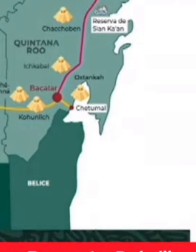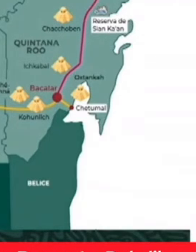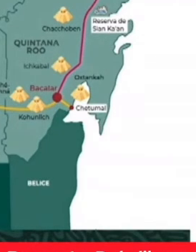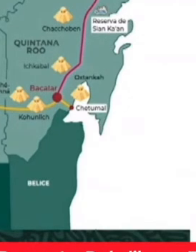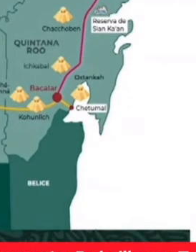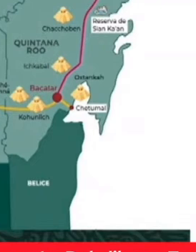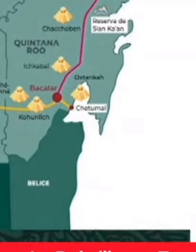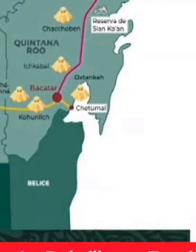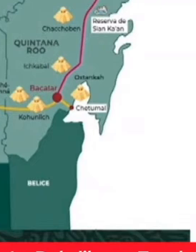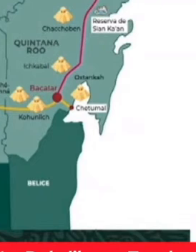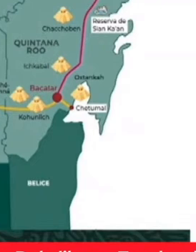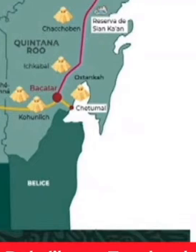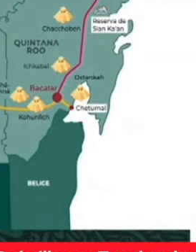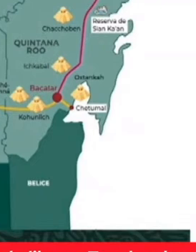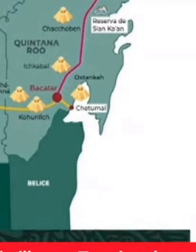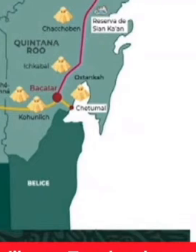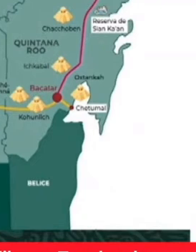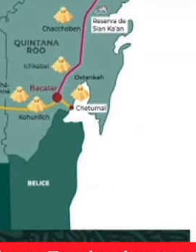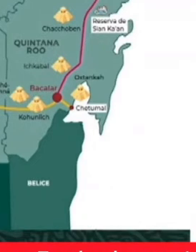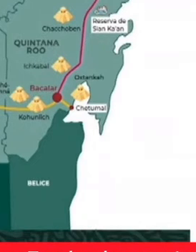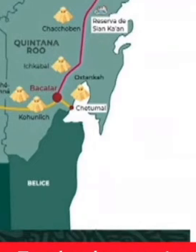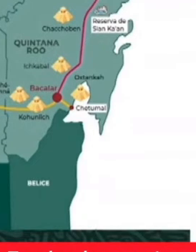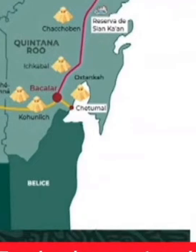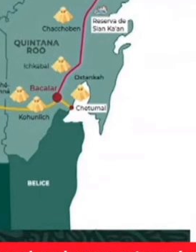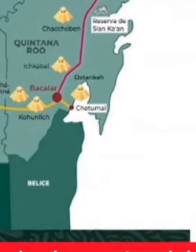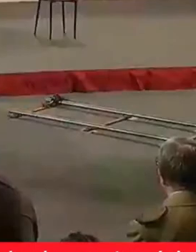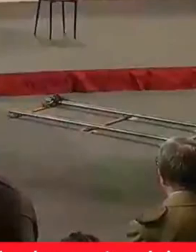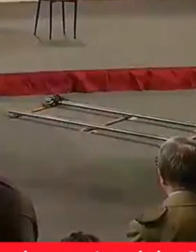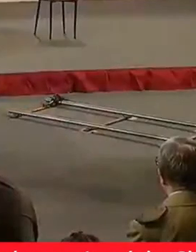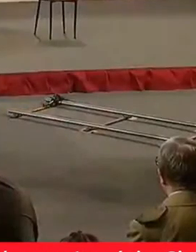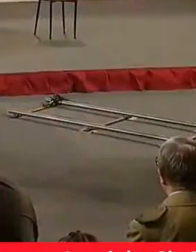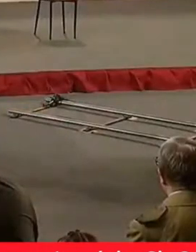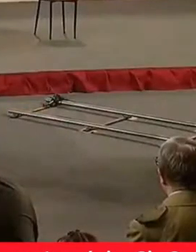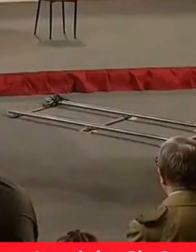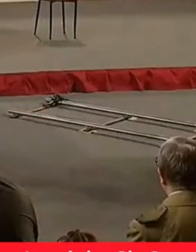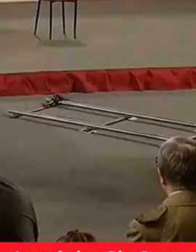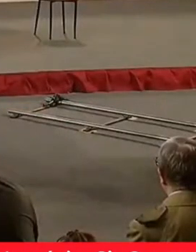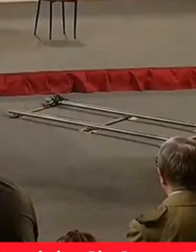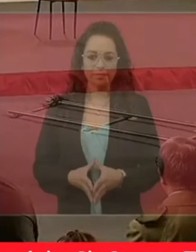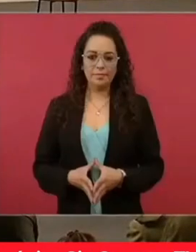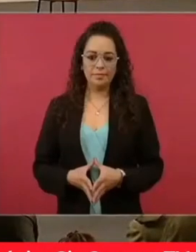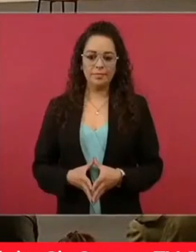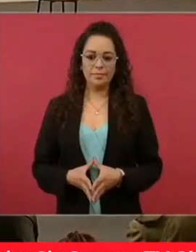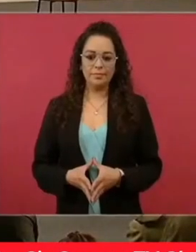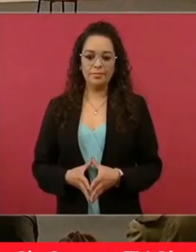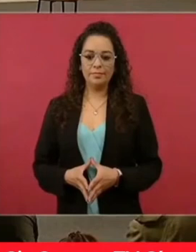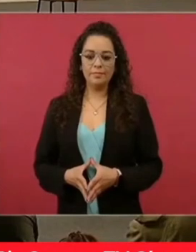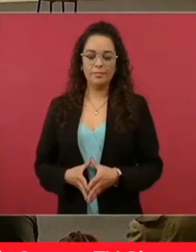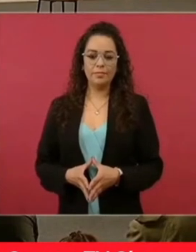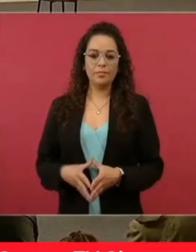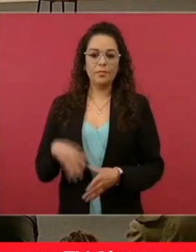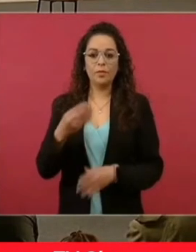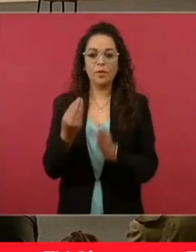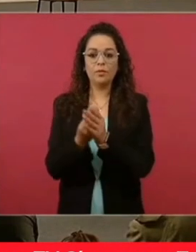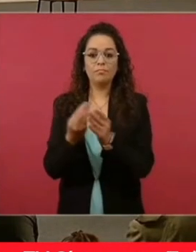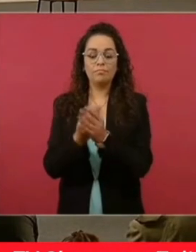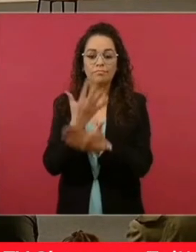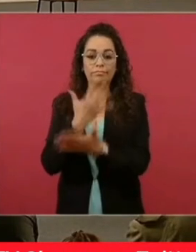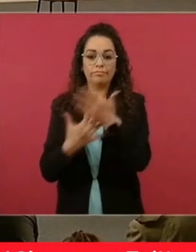de Yucatán y buena parte de Centroamérica en cuanto a fragmentos de cerámica